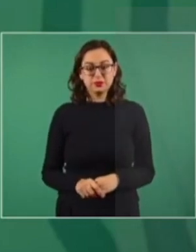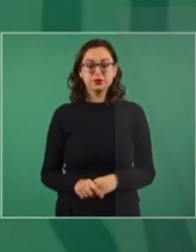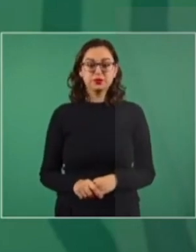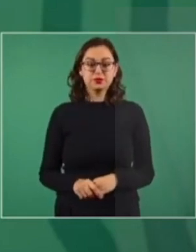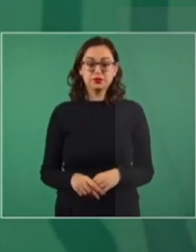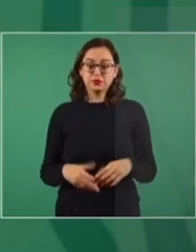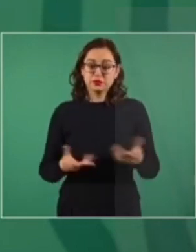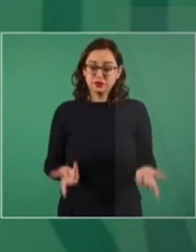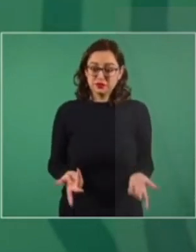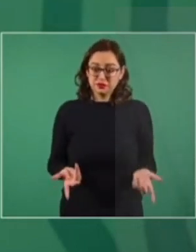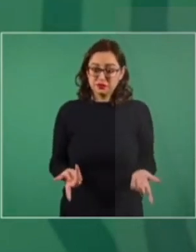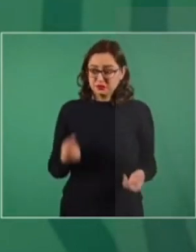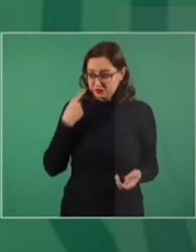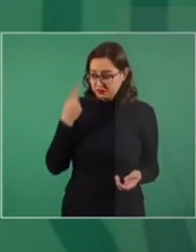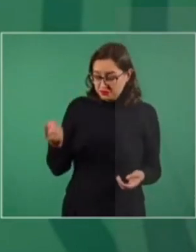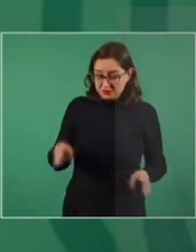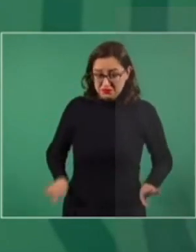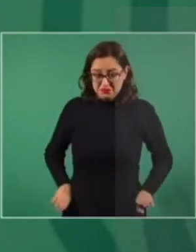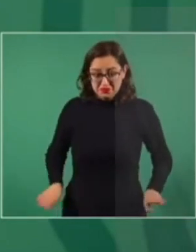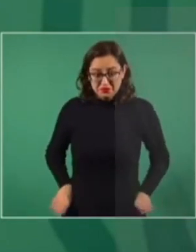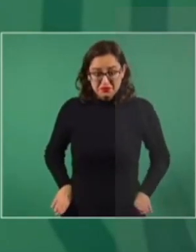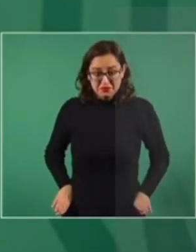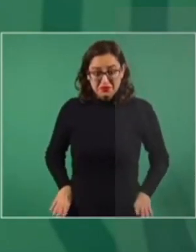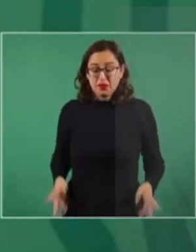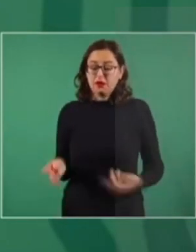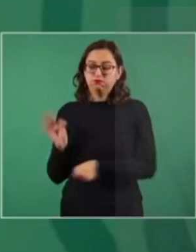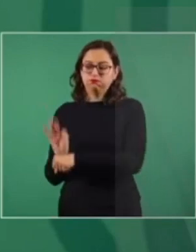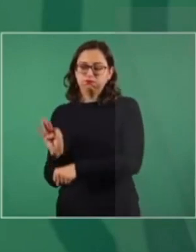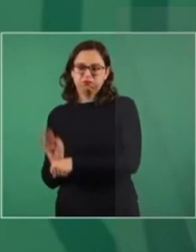Más con todo su comportamiento faccioso,